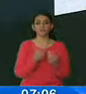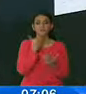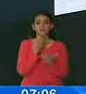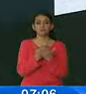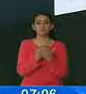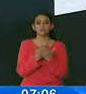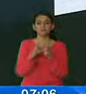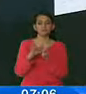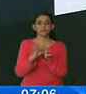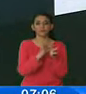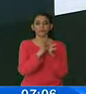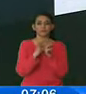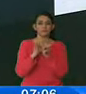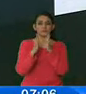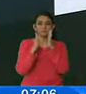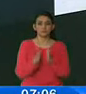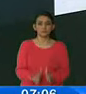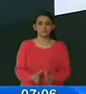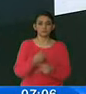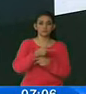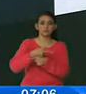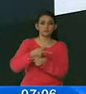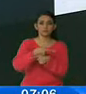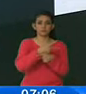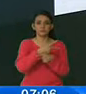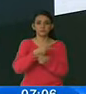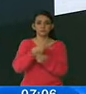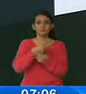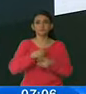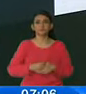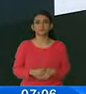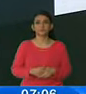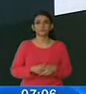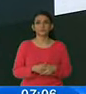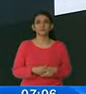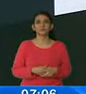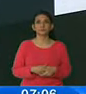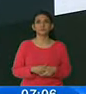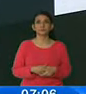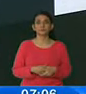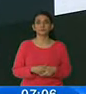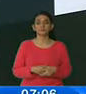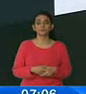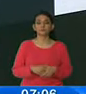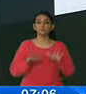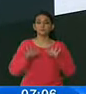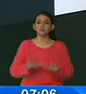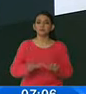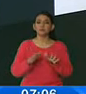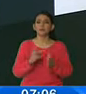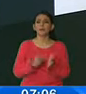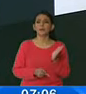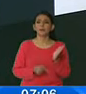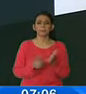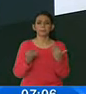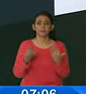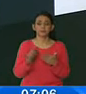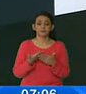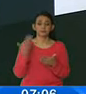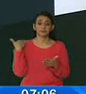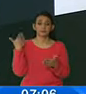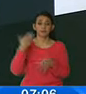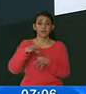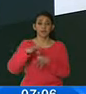Gracias, Héctor. Desde el CNE, estas son el primer panorama de lo que estamos viendo luego de